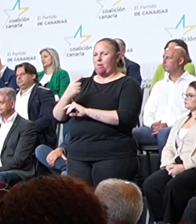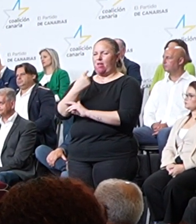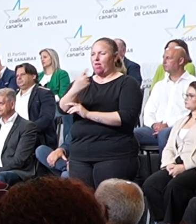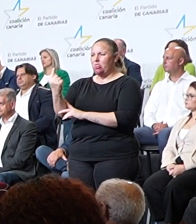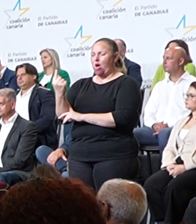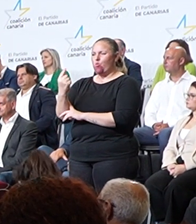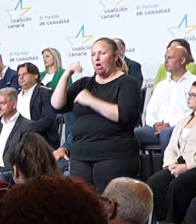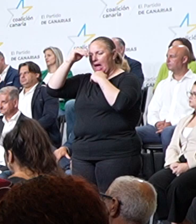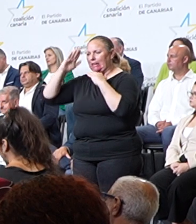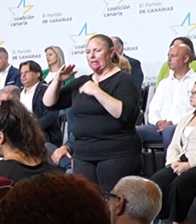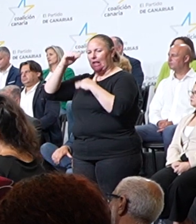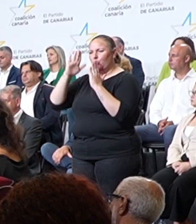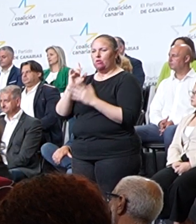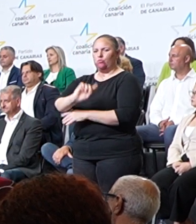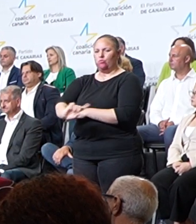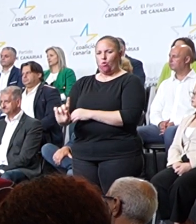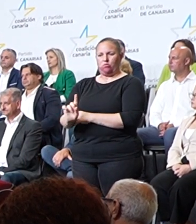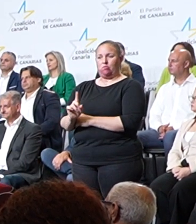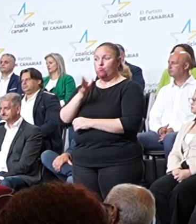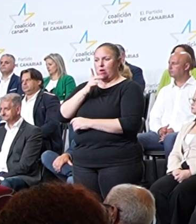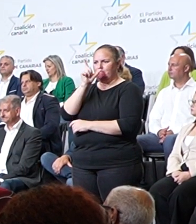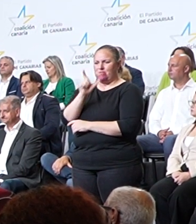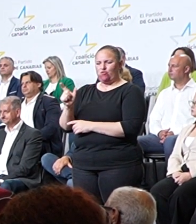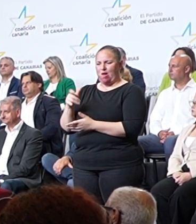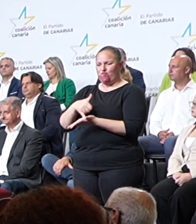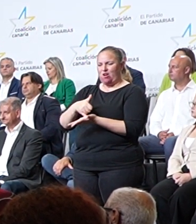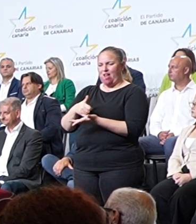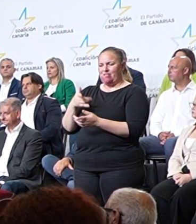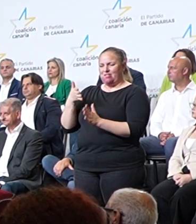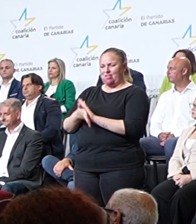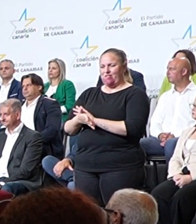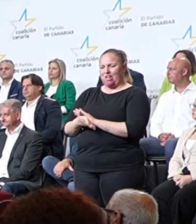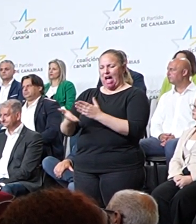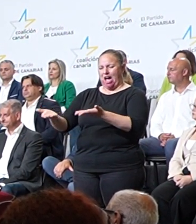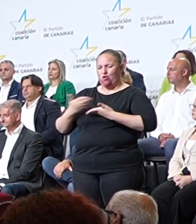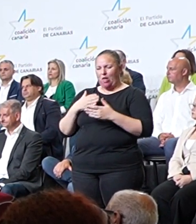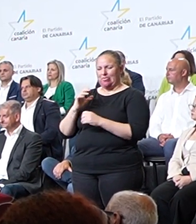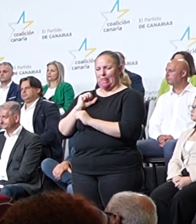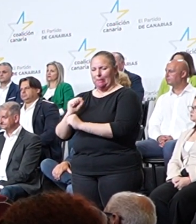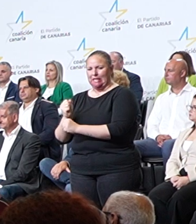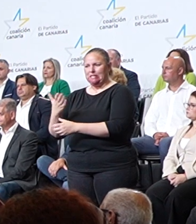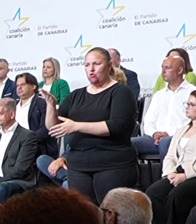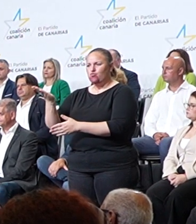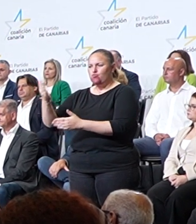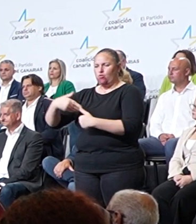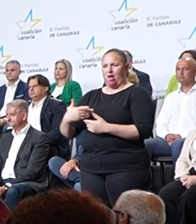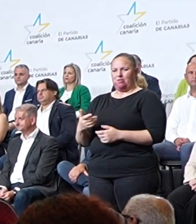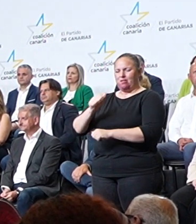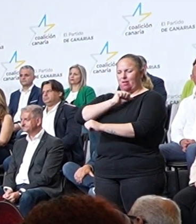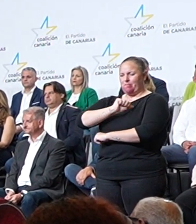personas vulnerables, que no tienen una ayuda para la dependencia y que siguen esperando, y que